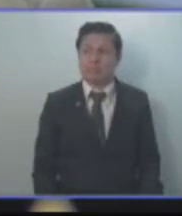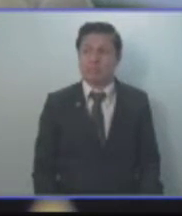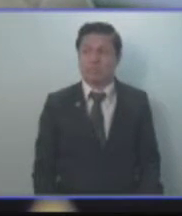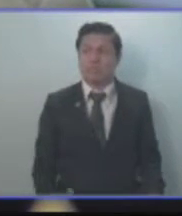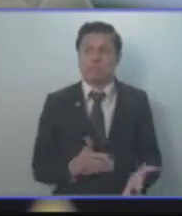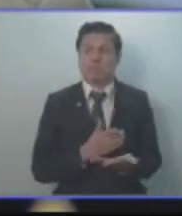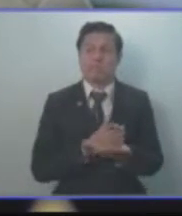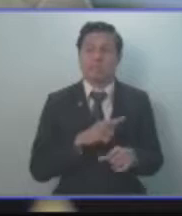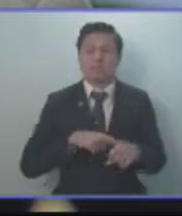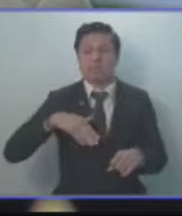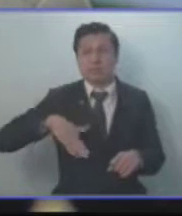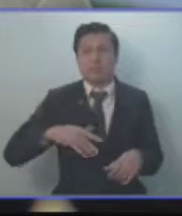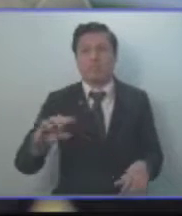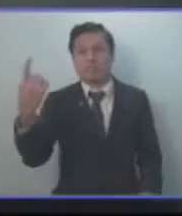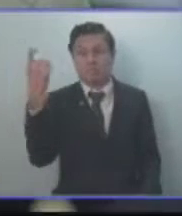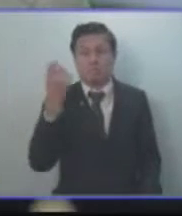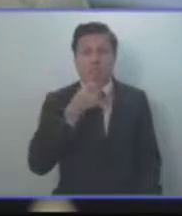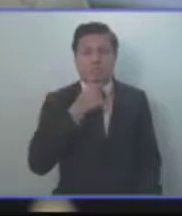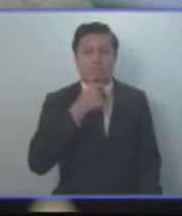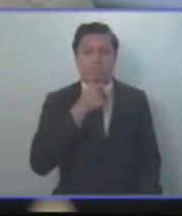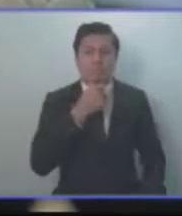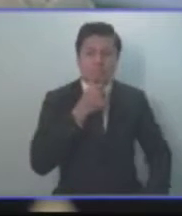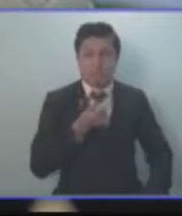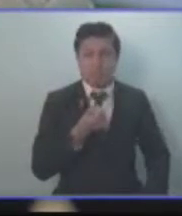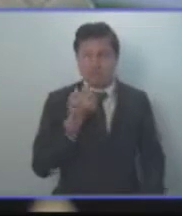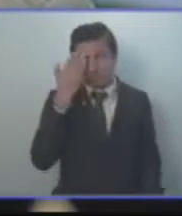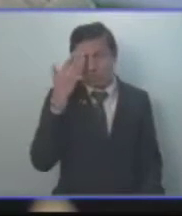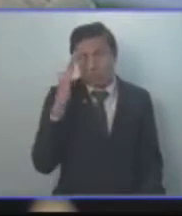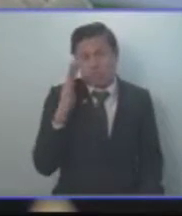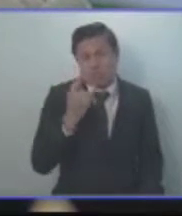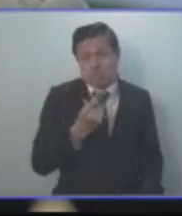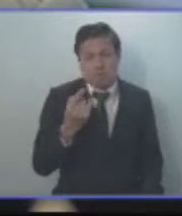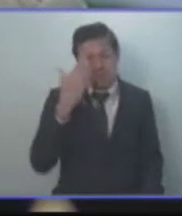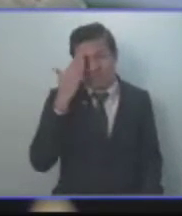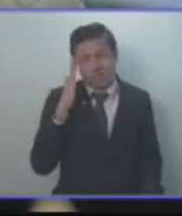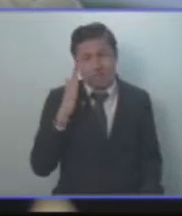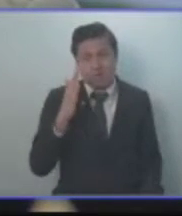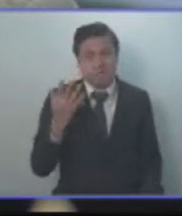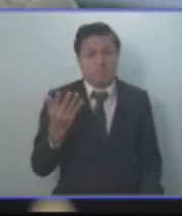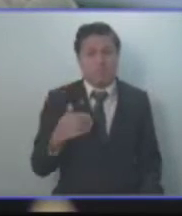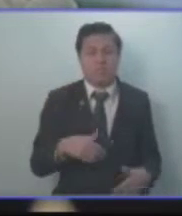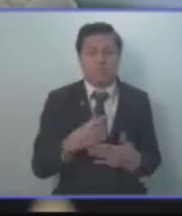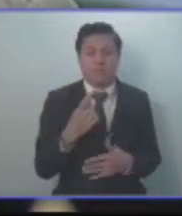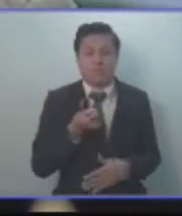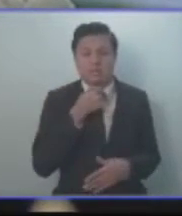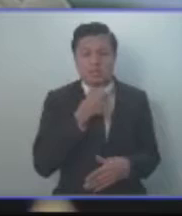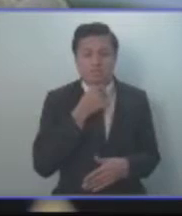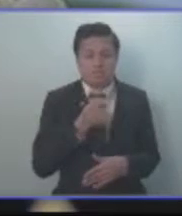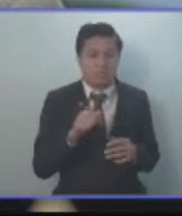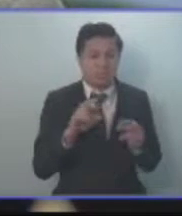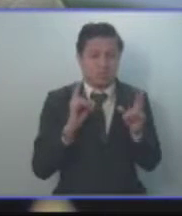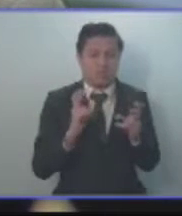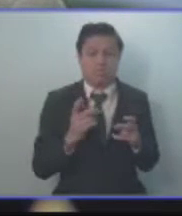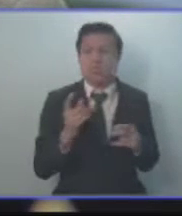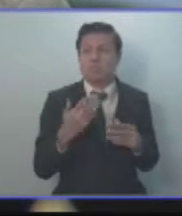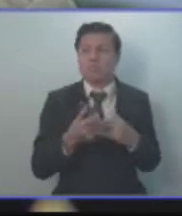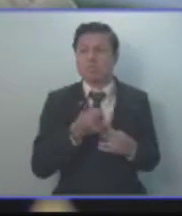llegan tarde por falta de información. No hay mucha información sobre el tema.